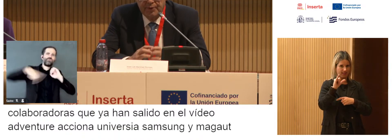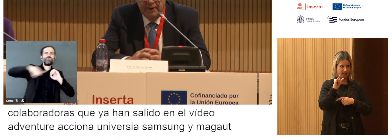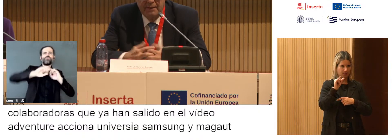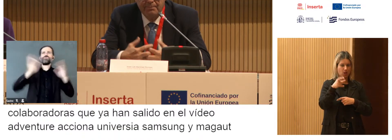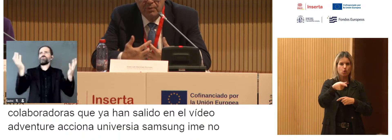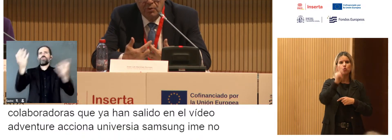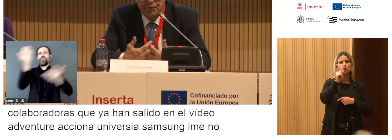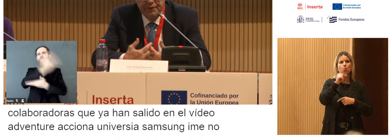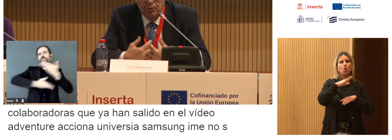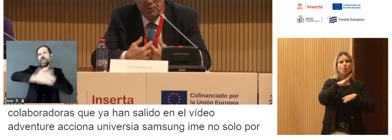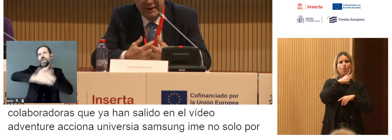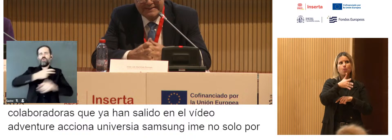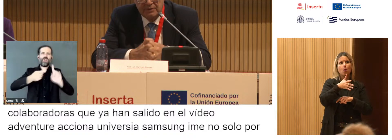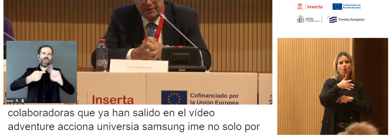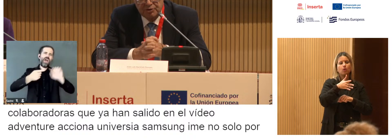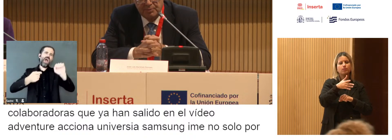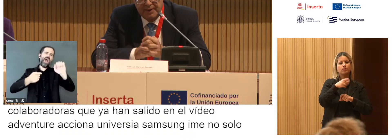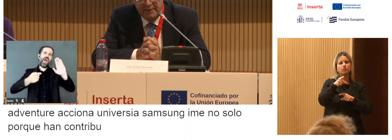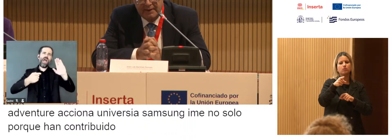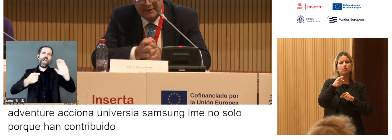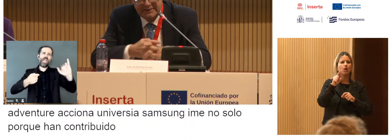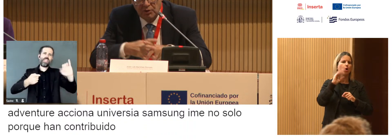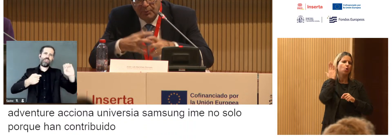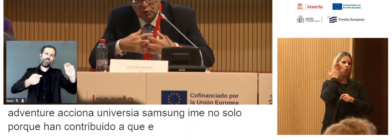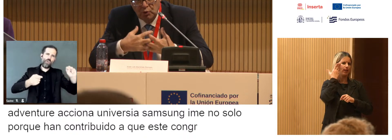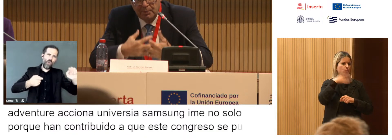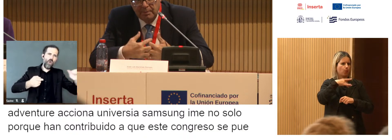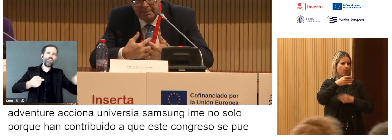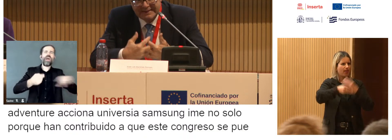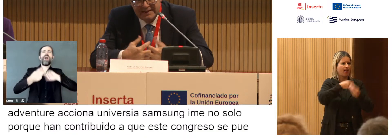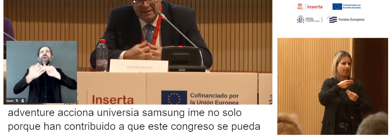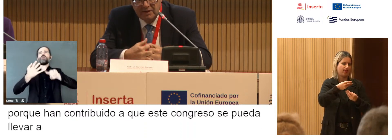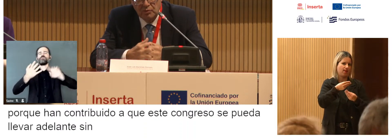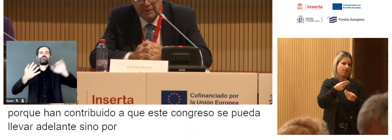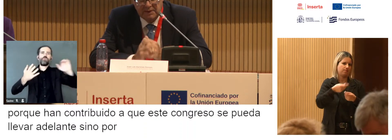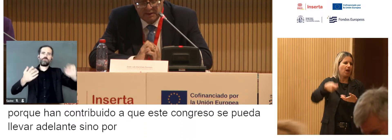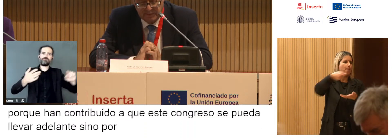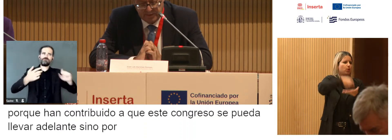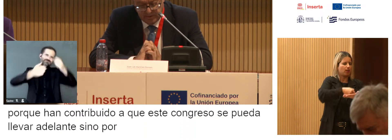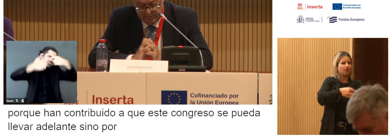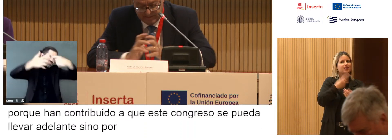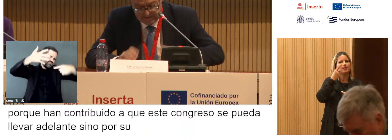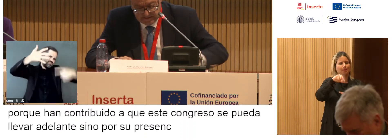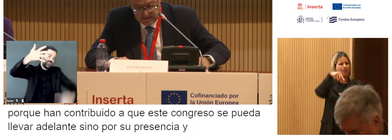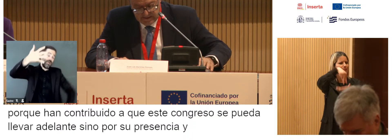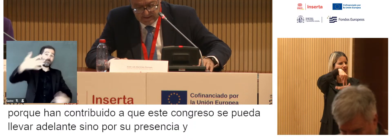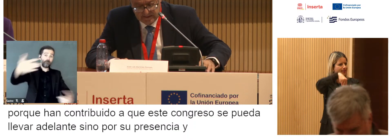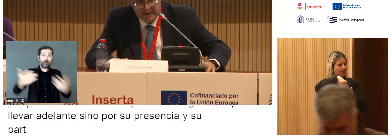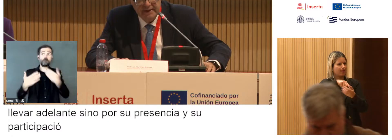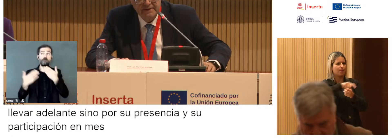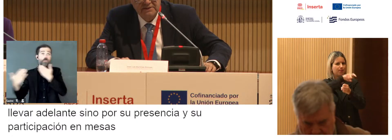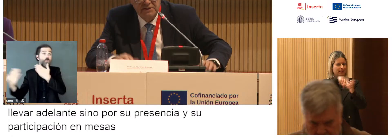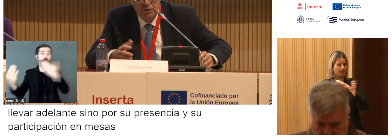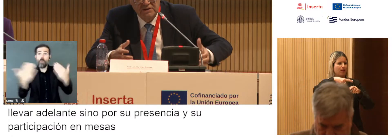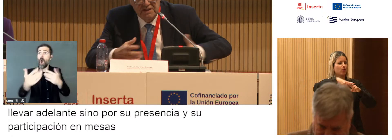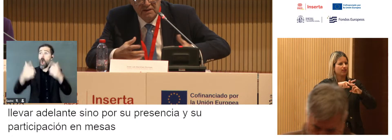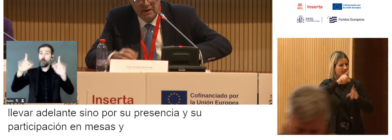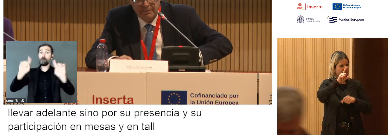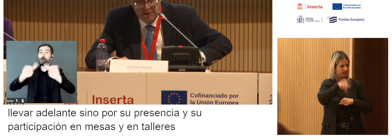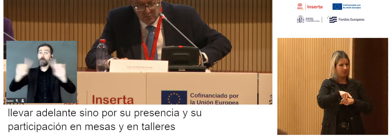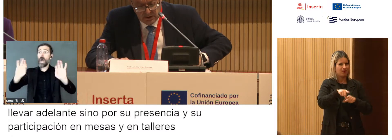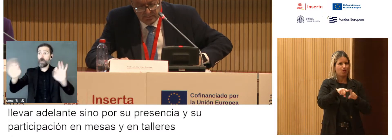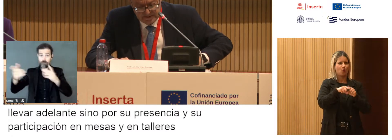solo porque han contribuido a que este congreso se pueda llevar adelante, sino por su presencia y su participación en mesas y en talleres. Ha sido